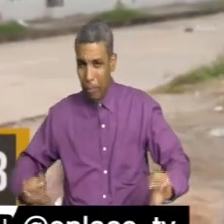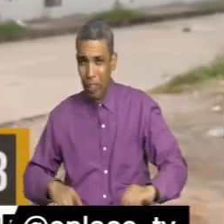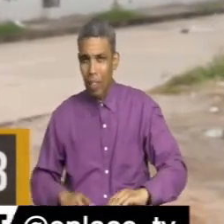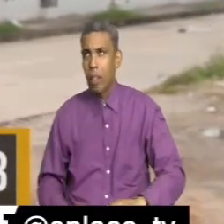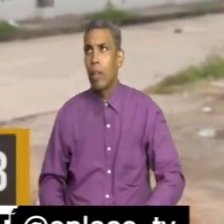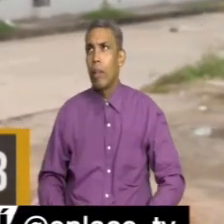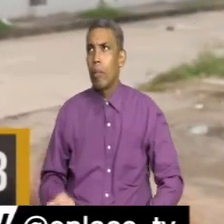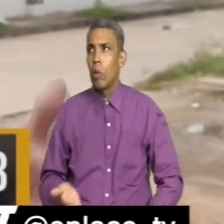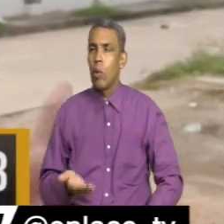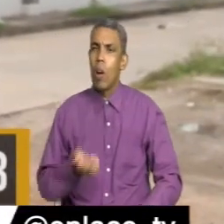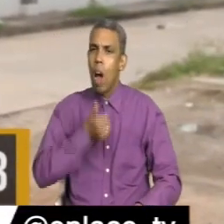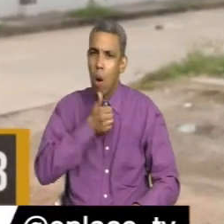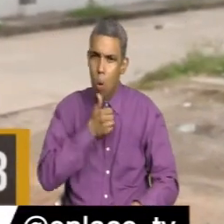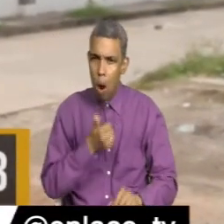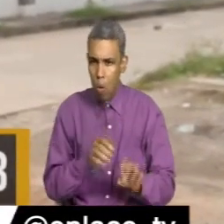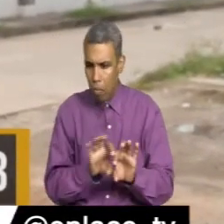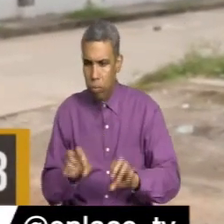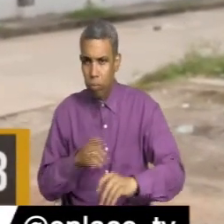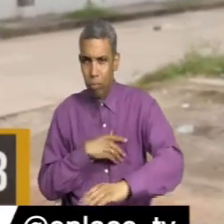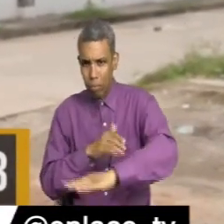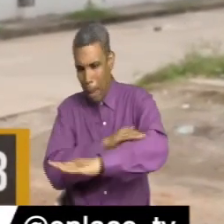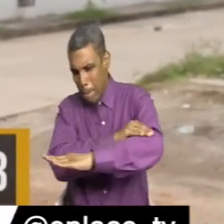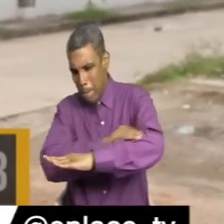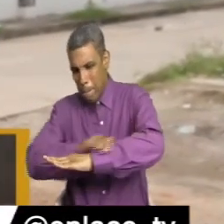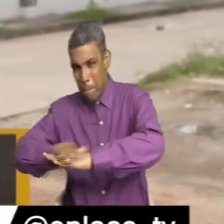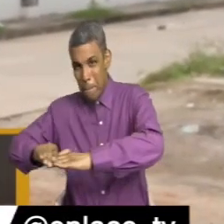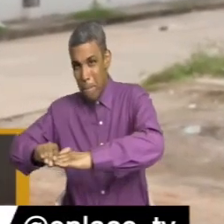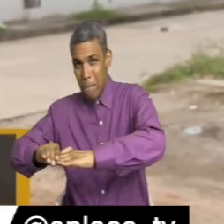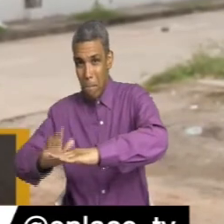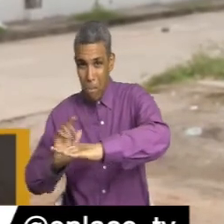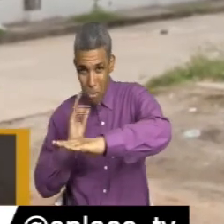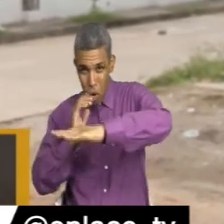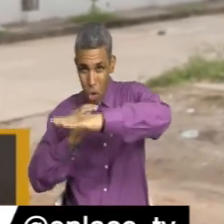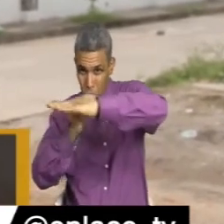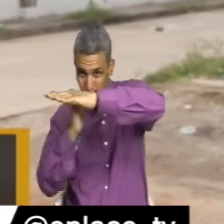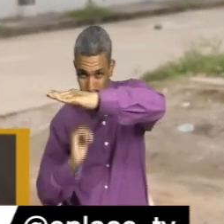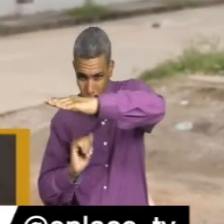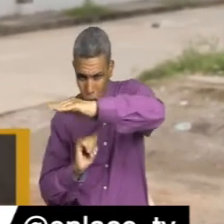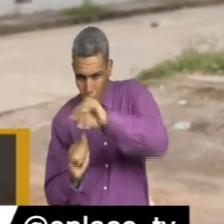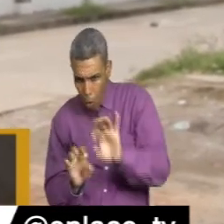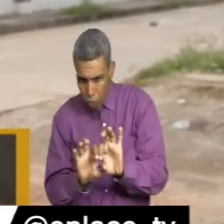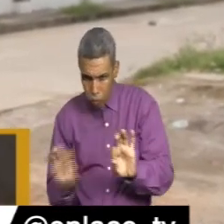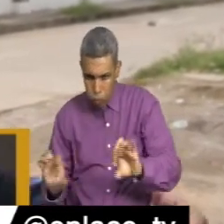de aguas potables a 80, 60 centímetros que nos han afectado en su gran mayoría.